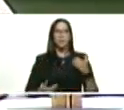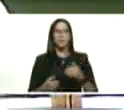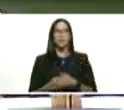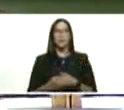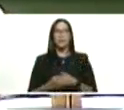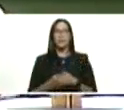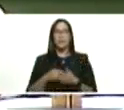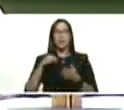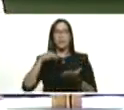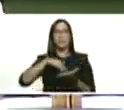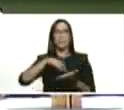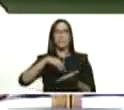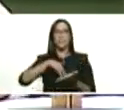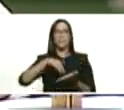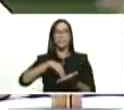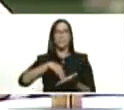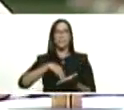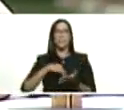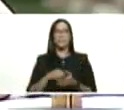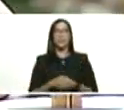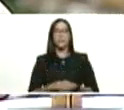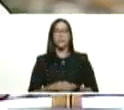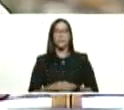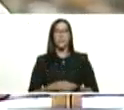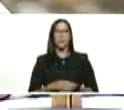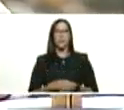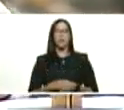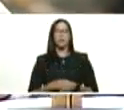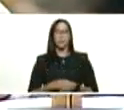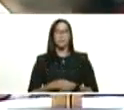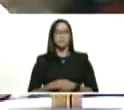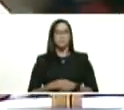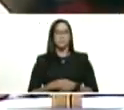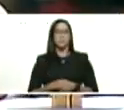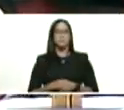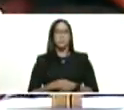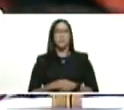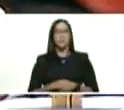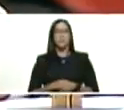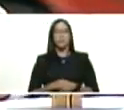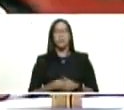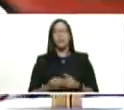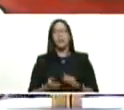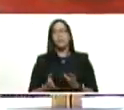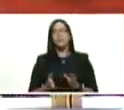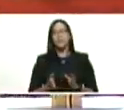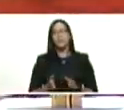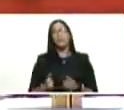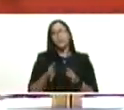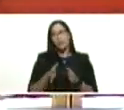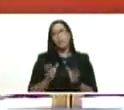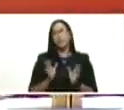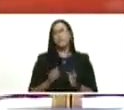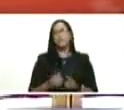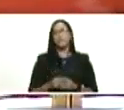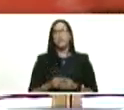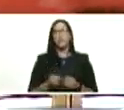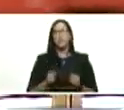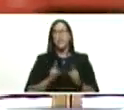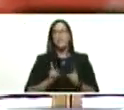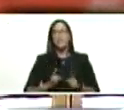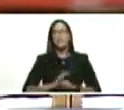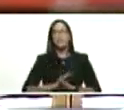Miranda, y estoy seguro que en toda Venezuela, hoy no se gobierna desde la VC o solamente desde la comunidad. Hoy se